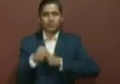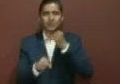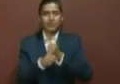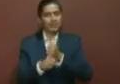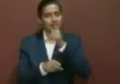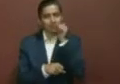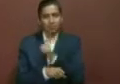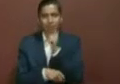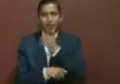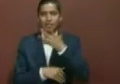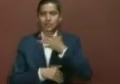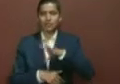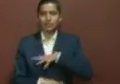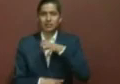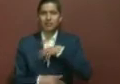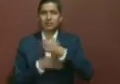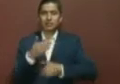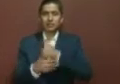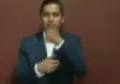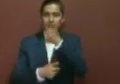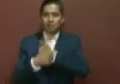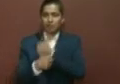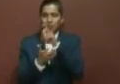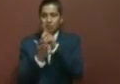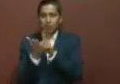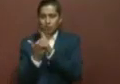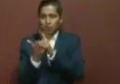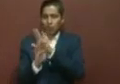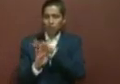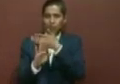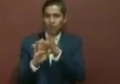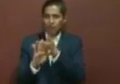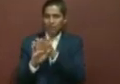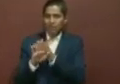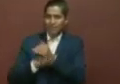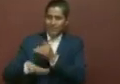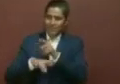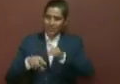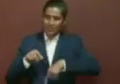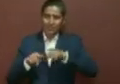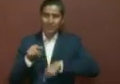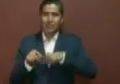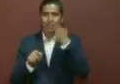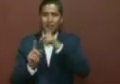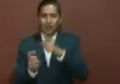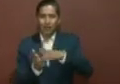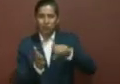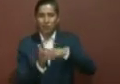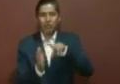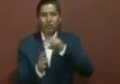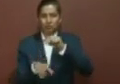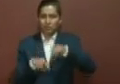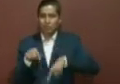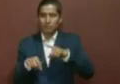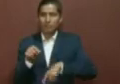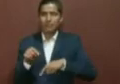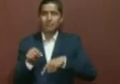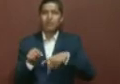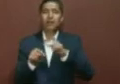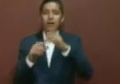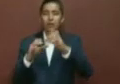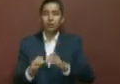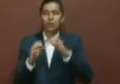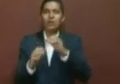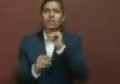intentado combatir las drogas desde la oferta y no hemos cuidado el tema